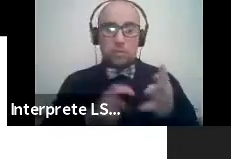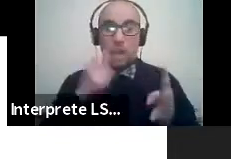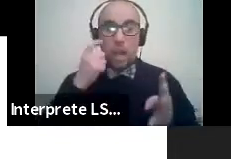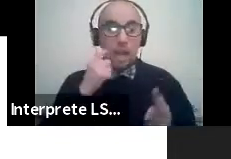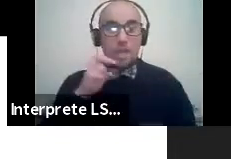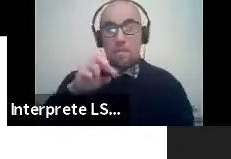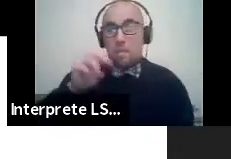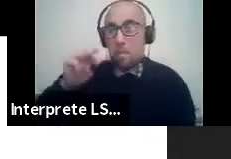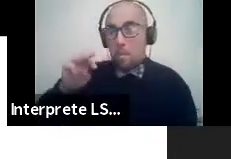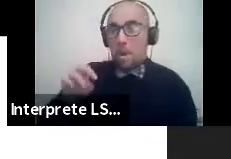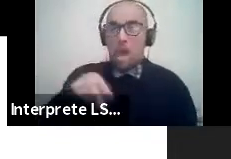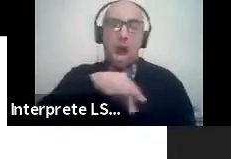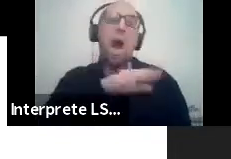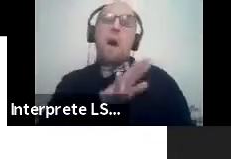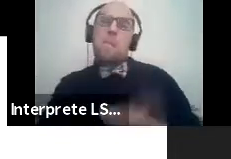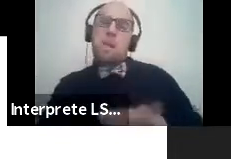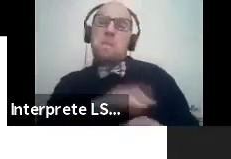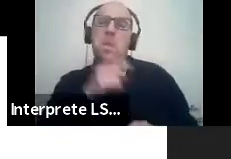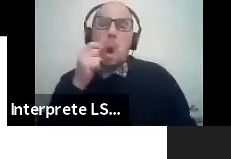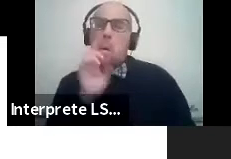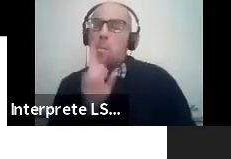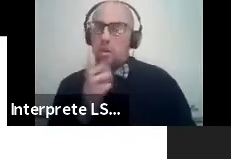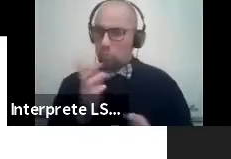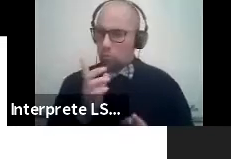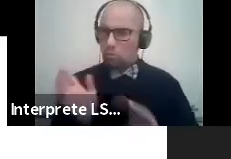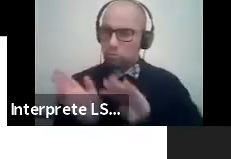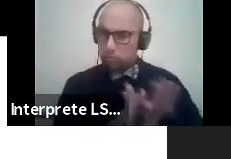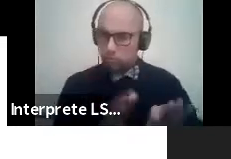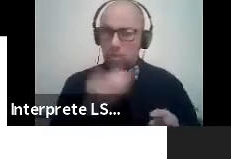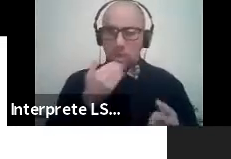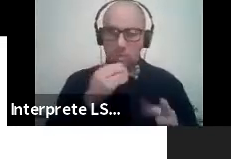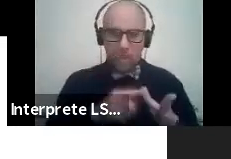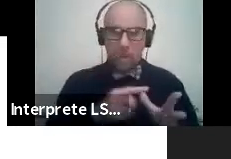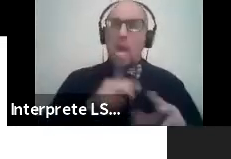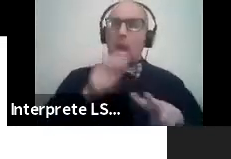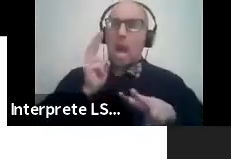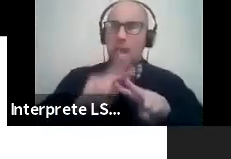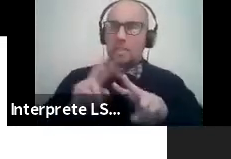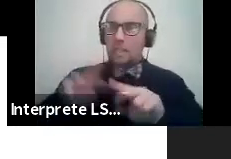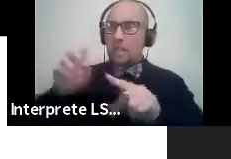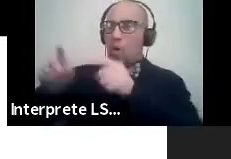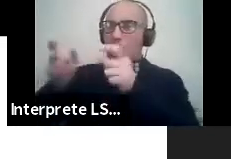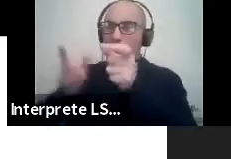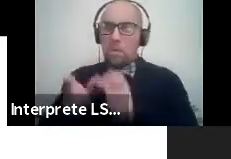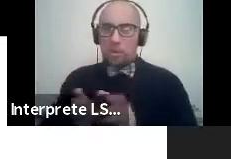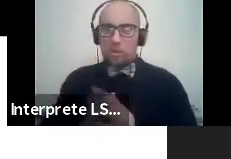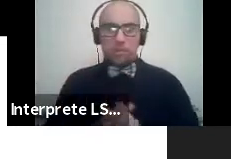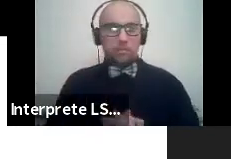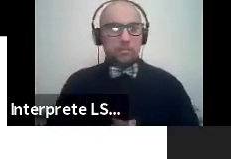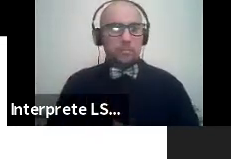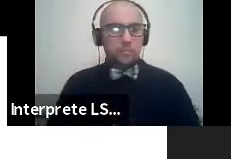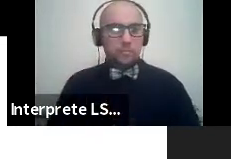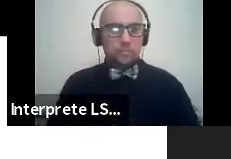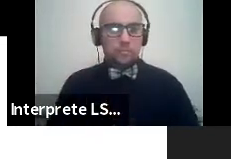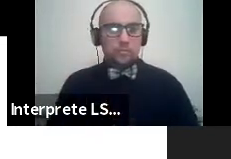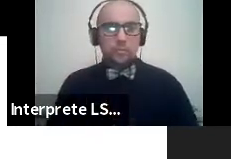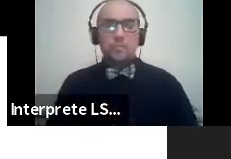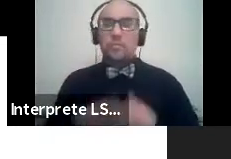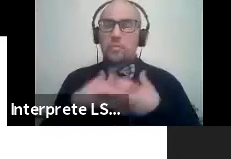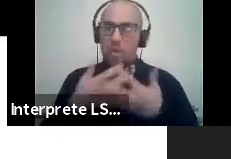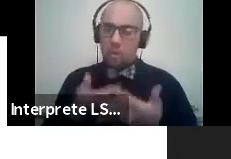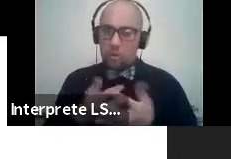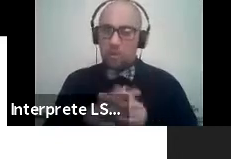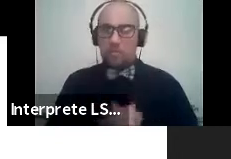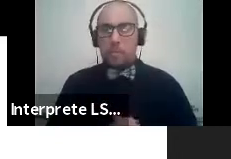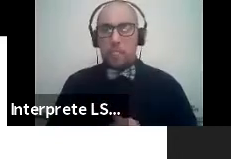padres y de los profesores, ¿no es cierto? Y las conductas de estas otras personas también. O sea, se ha